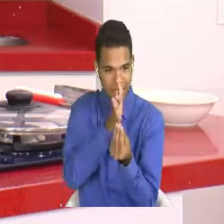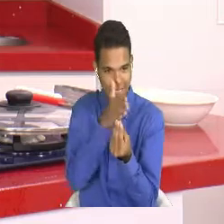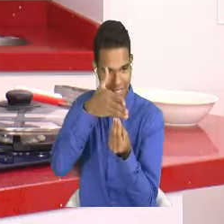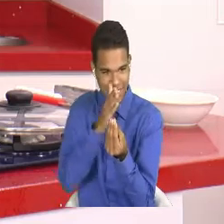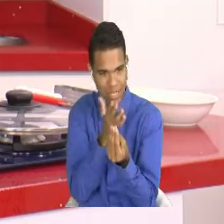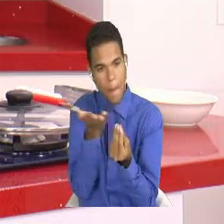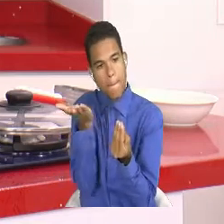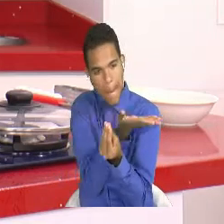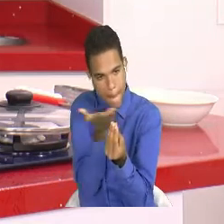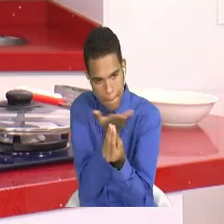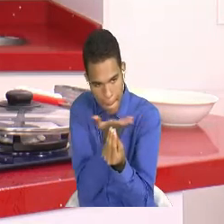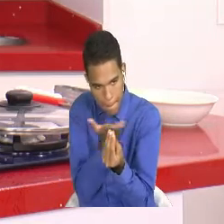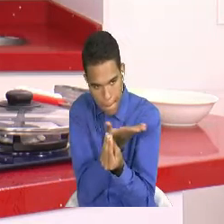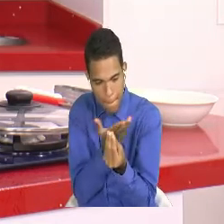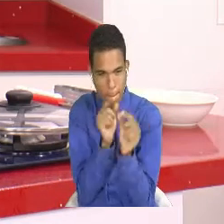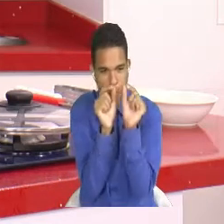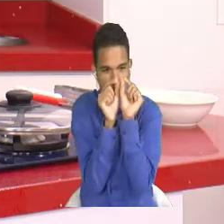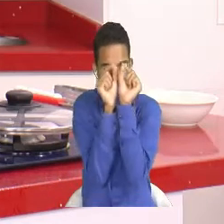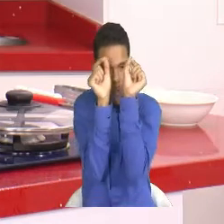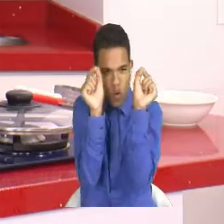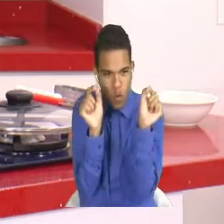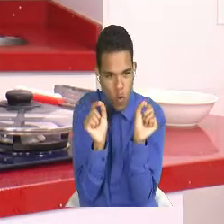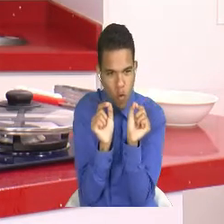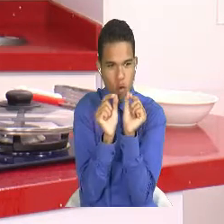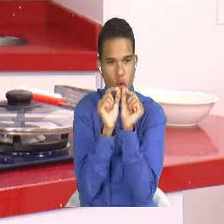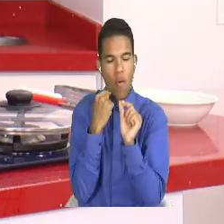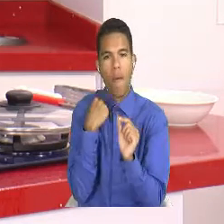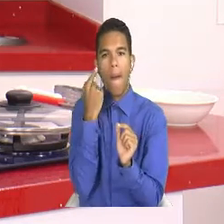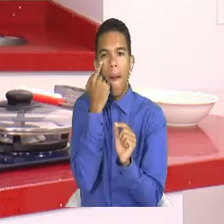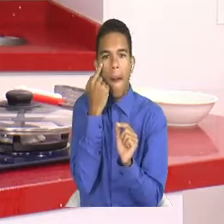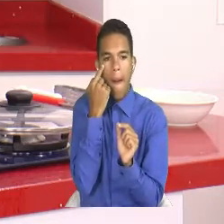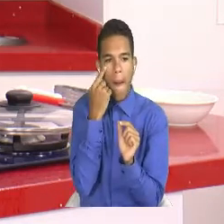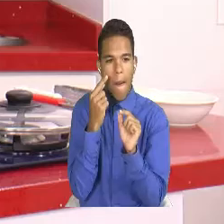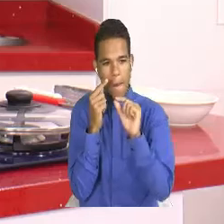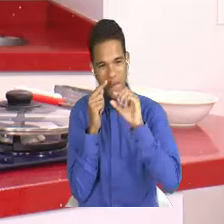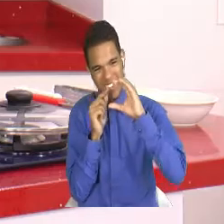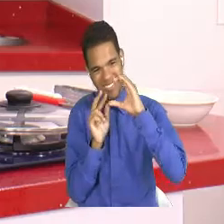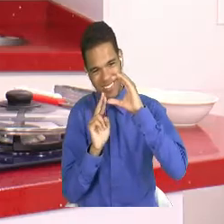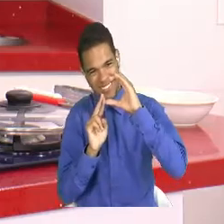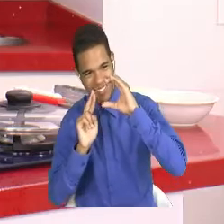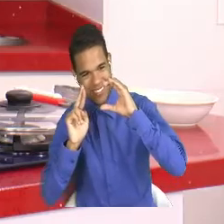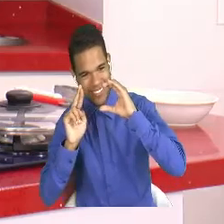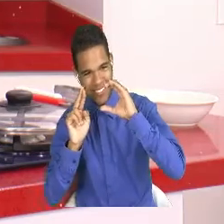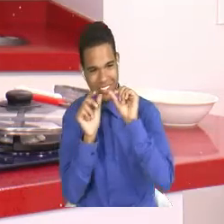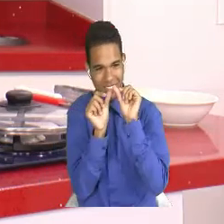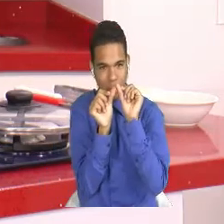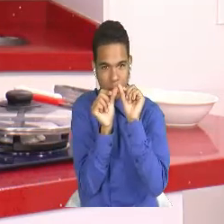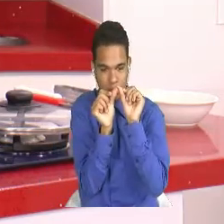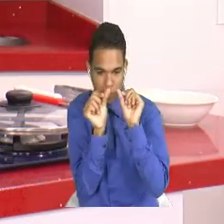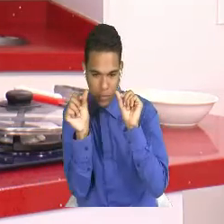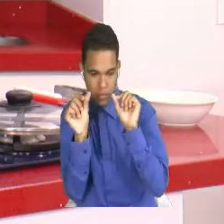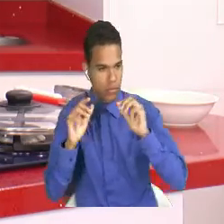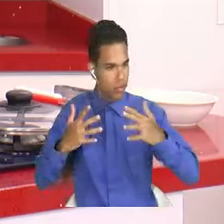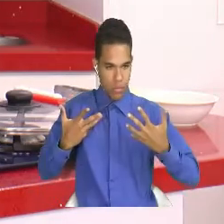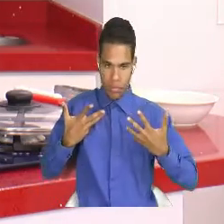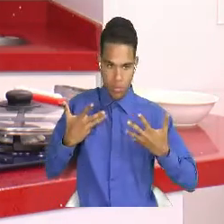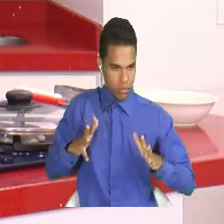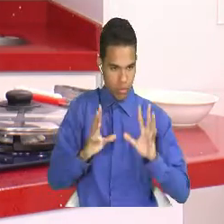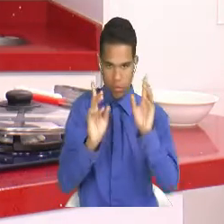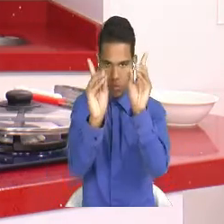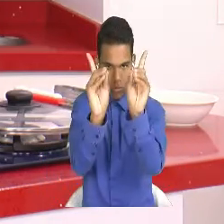con las cebollas ya cortadas, del diámetro o grosor que quieran, vamos a hacer una mezcla que está haciendo acá Roshi, que